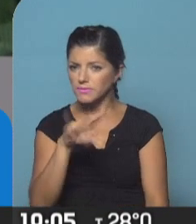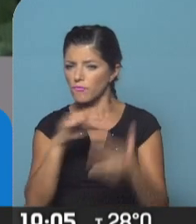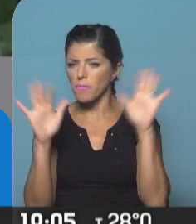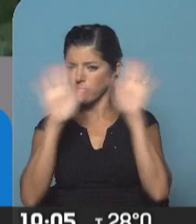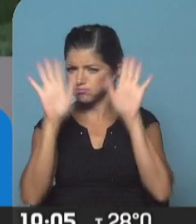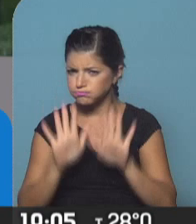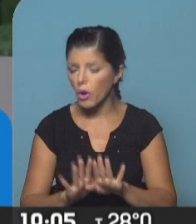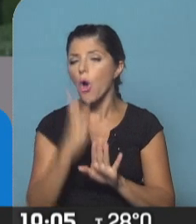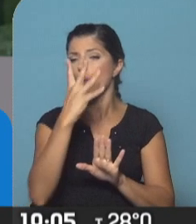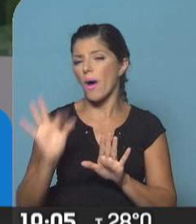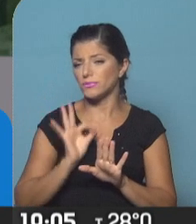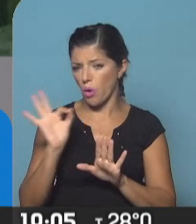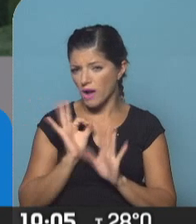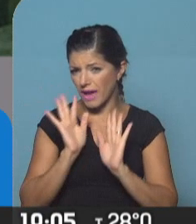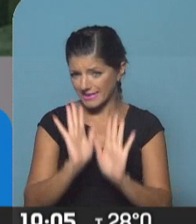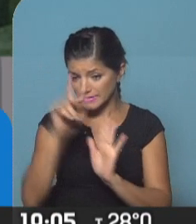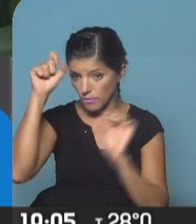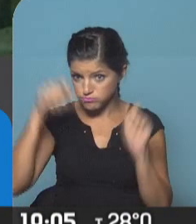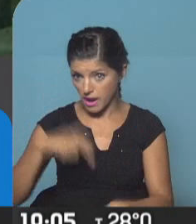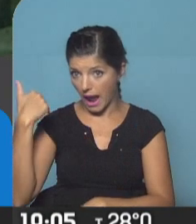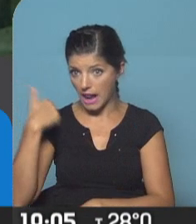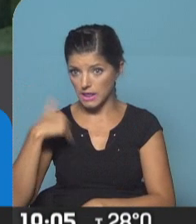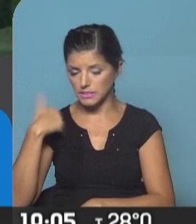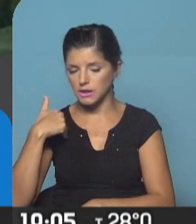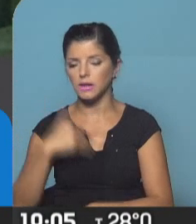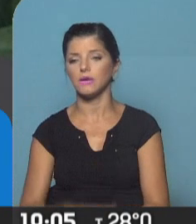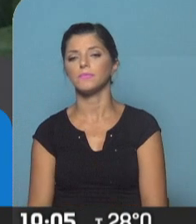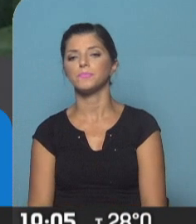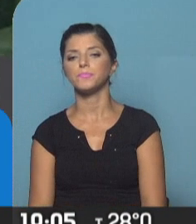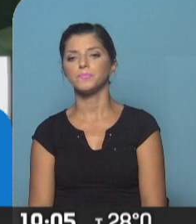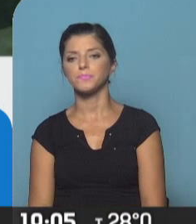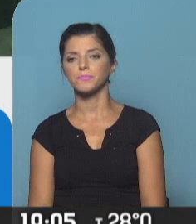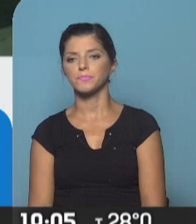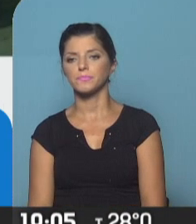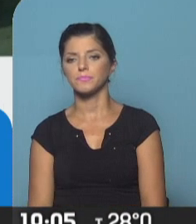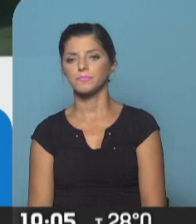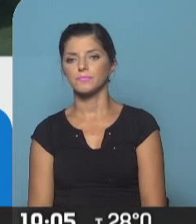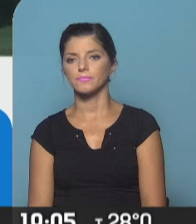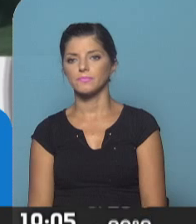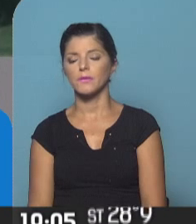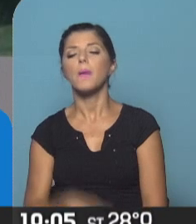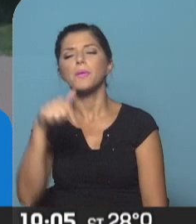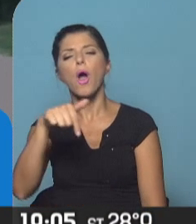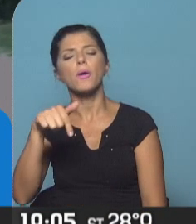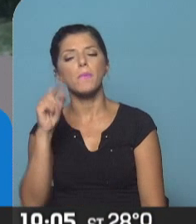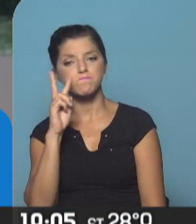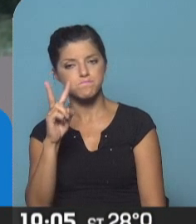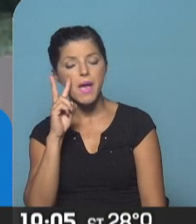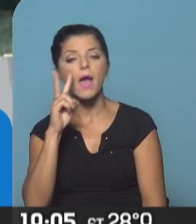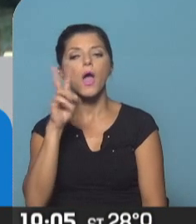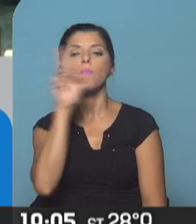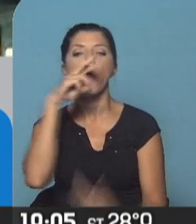años funcionando en el país. Pero ¿qué les parece si juntos escuchamos a la fiscal, a